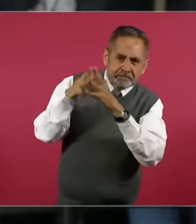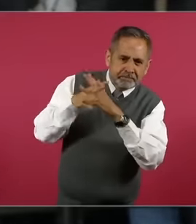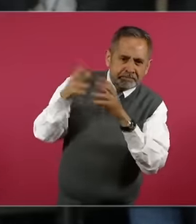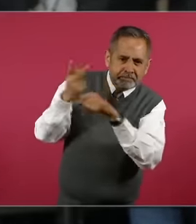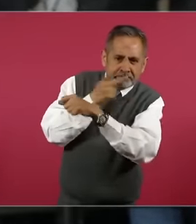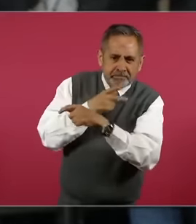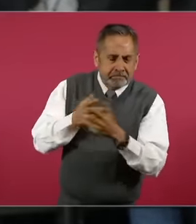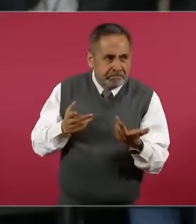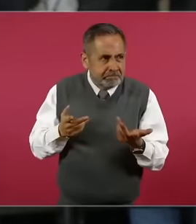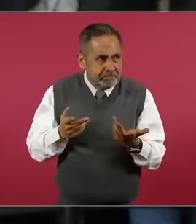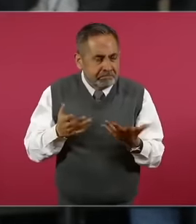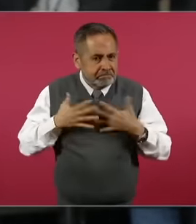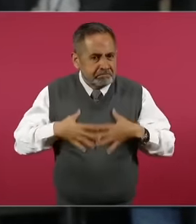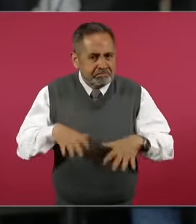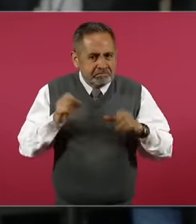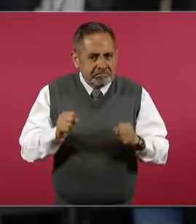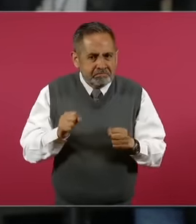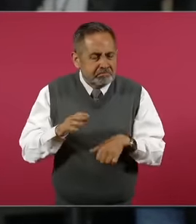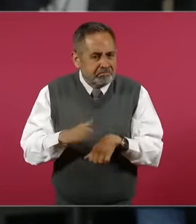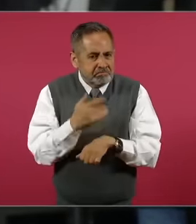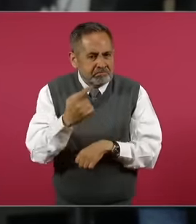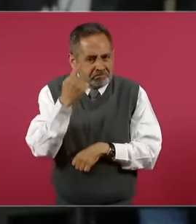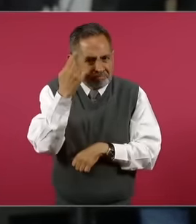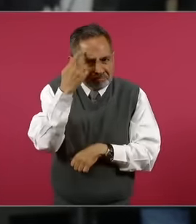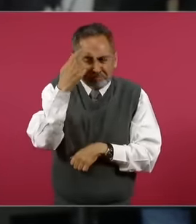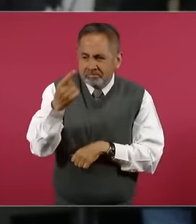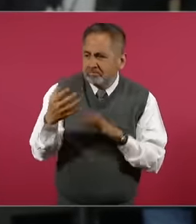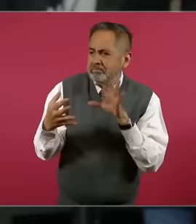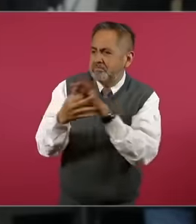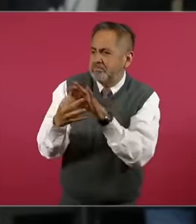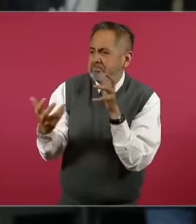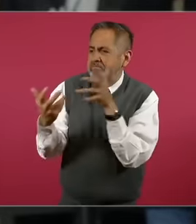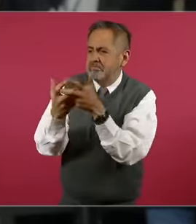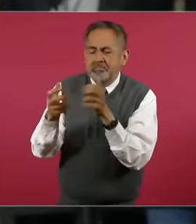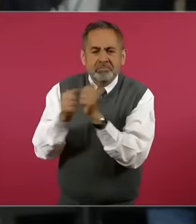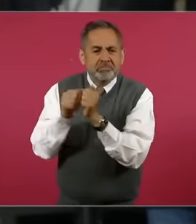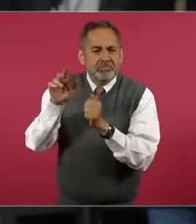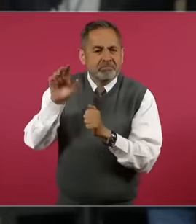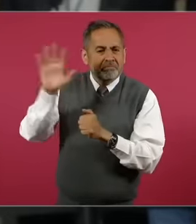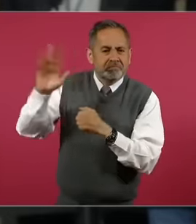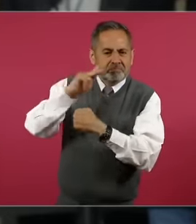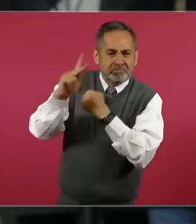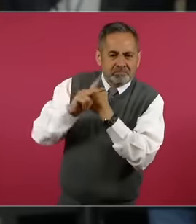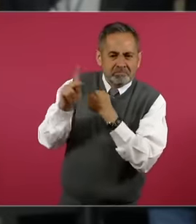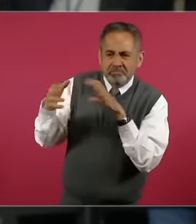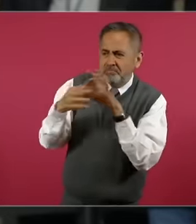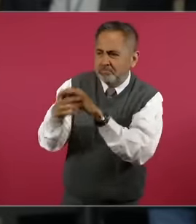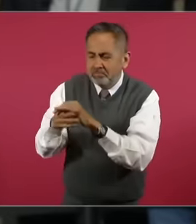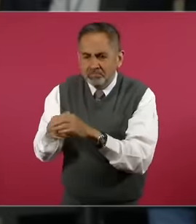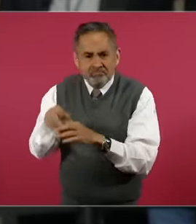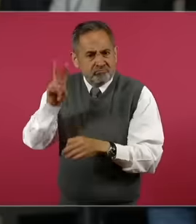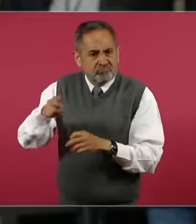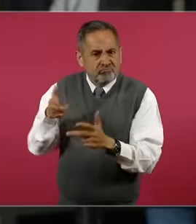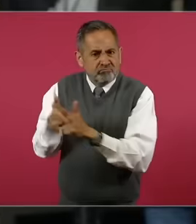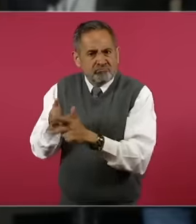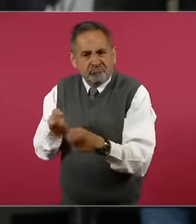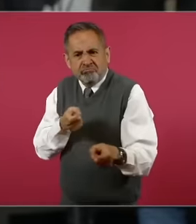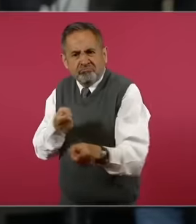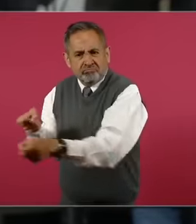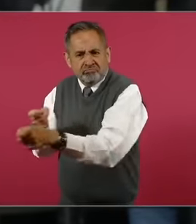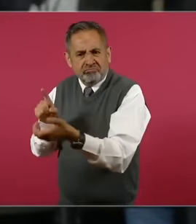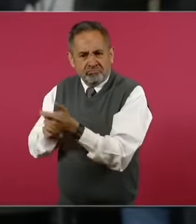qué no solidarizarse con el pueblo de Palestina cuando hay un genocidio cometido